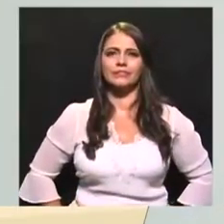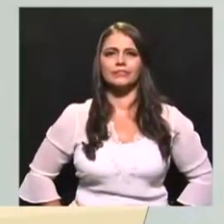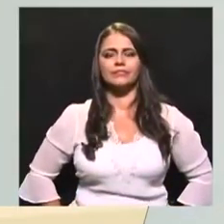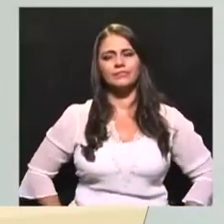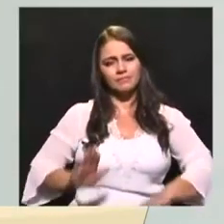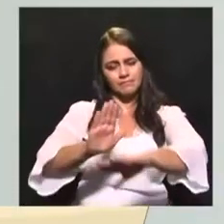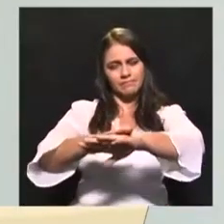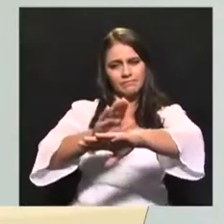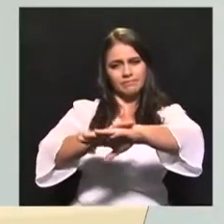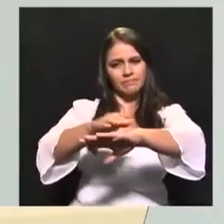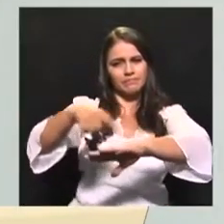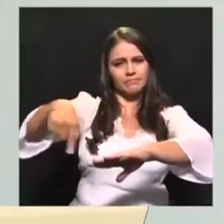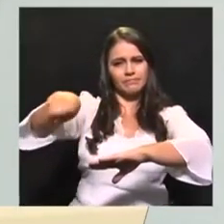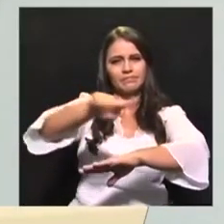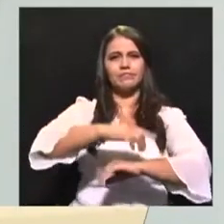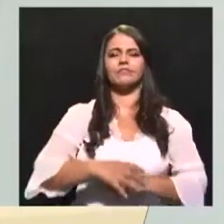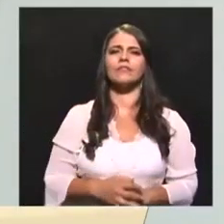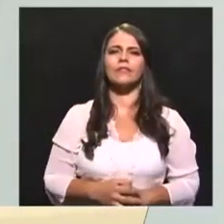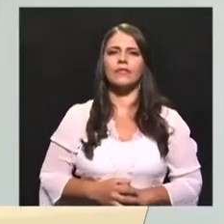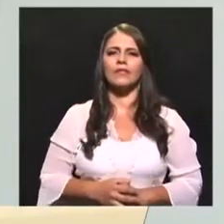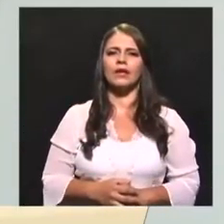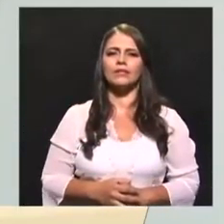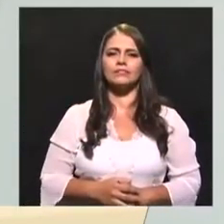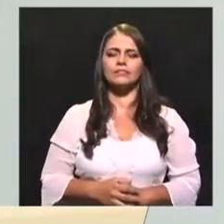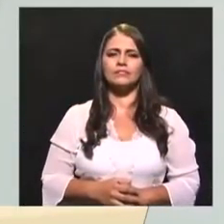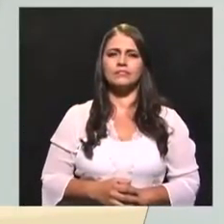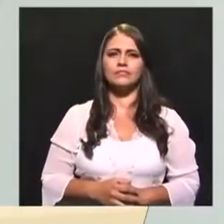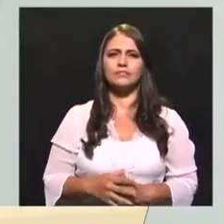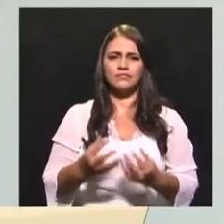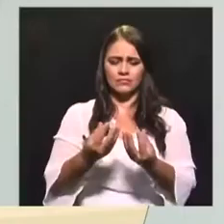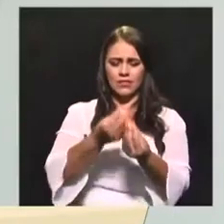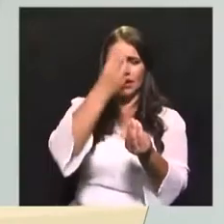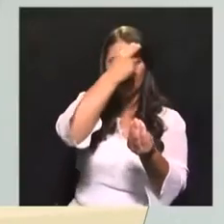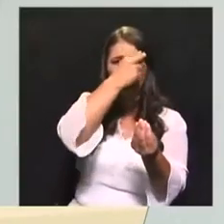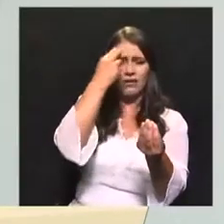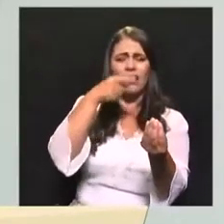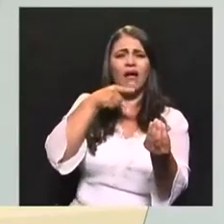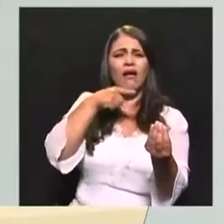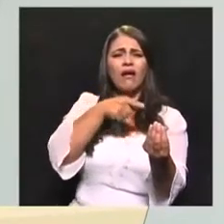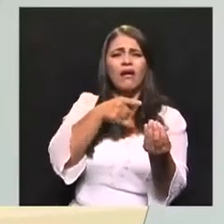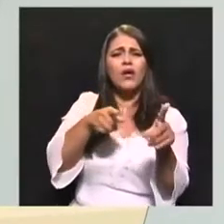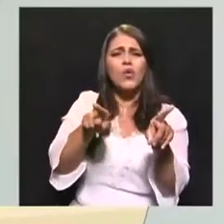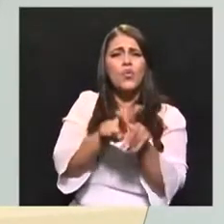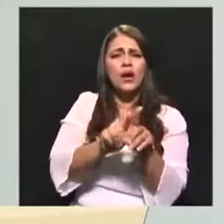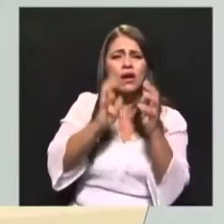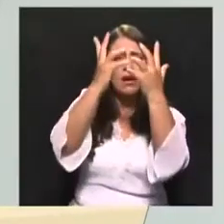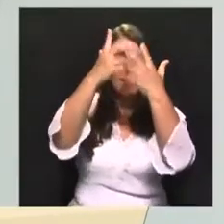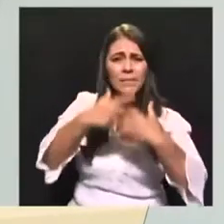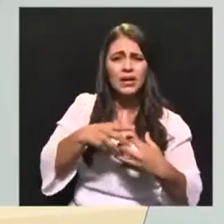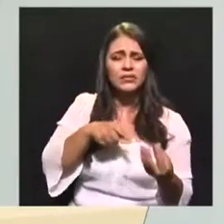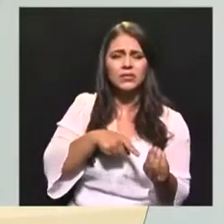Hermanos, la Iglesia no es una aduana.